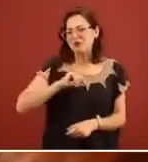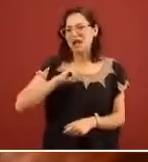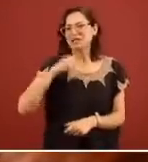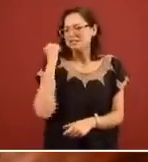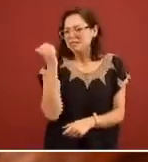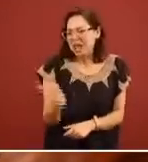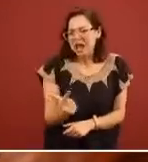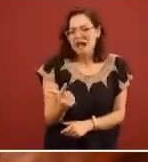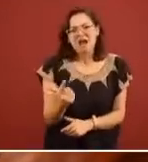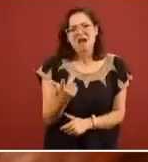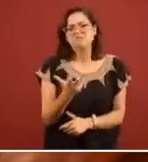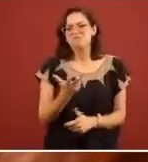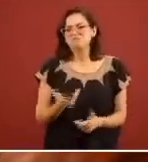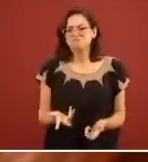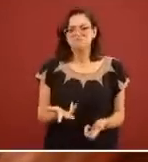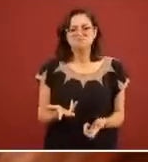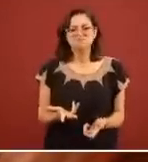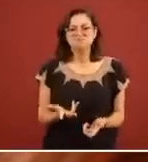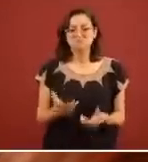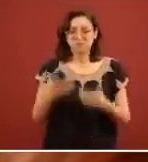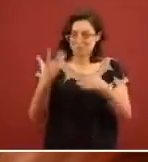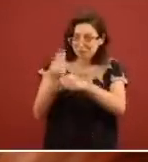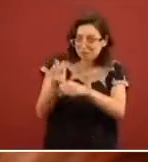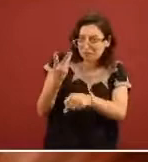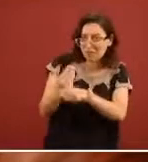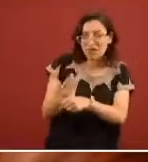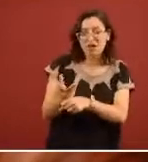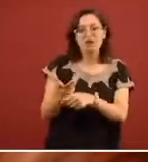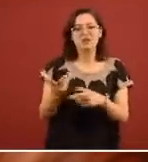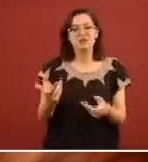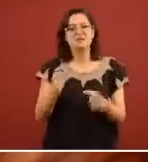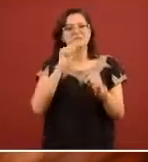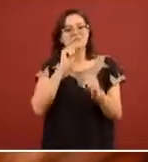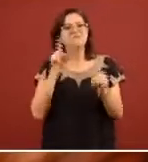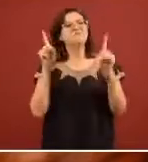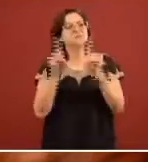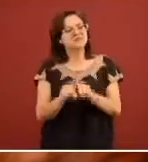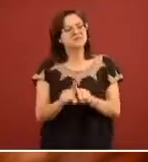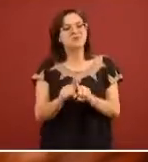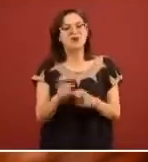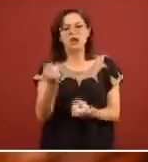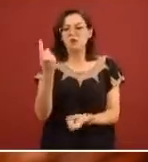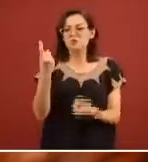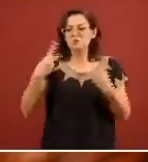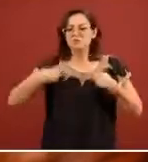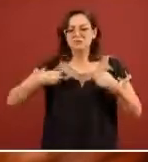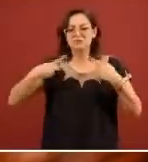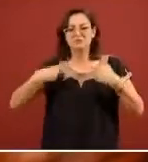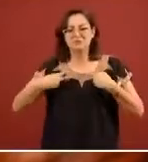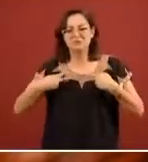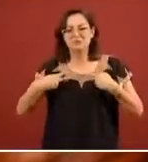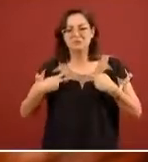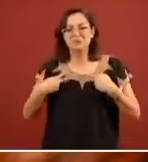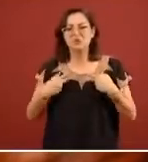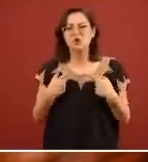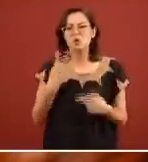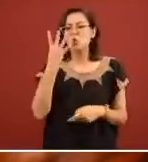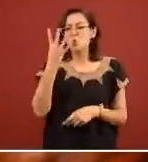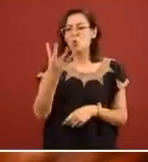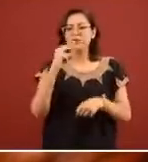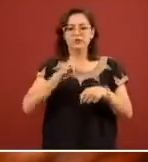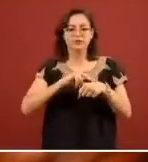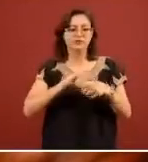un poco el mecanismo, se va a afinar. Y también casos muy peculiares. Hay pacientes que visitaron hasta 4